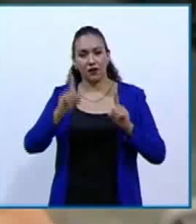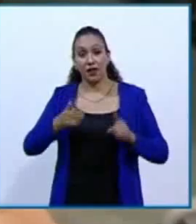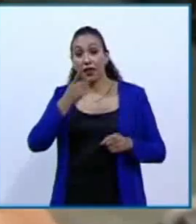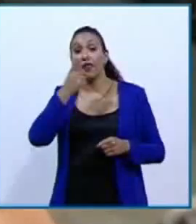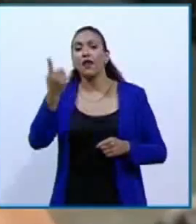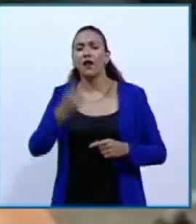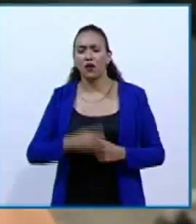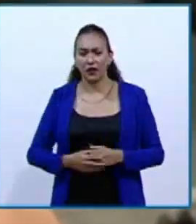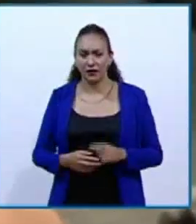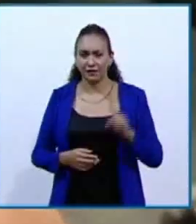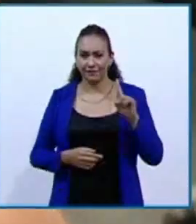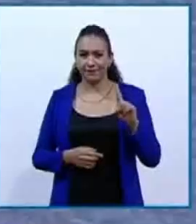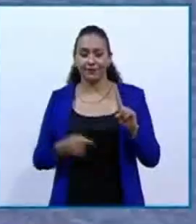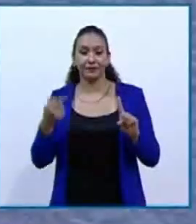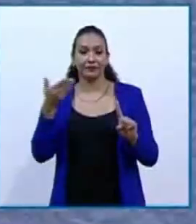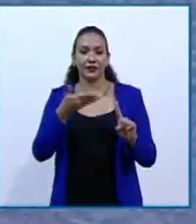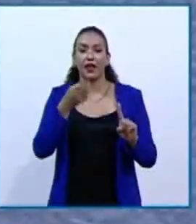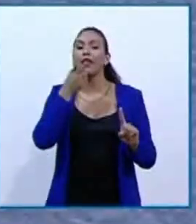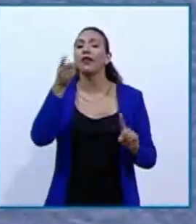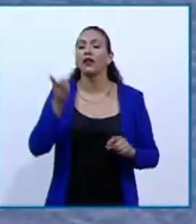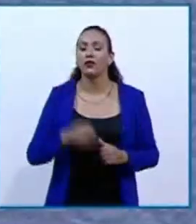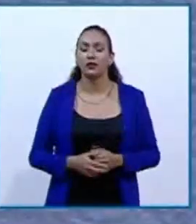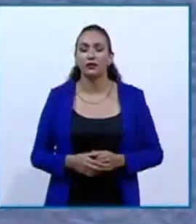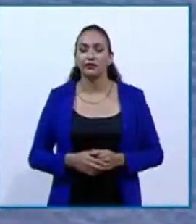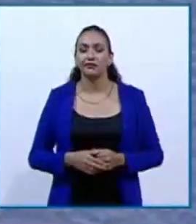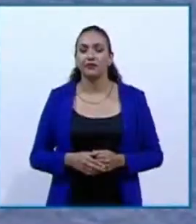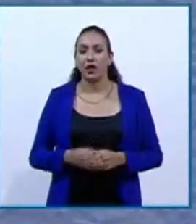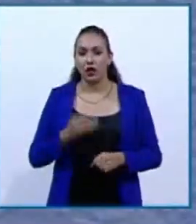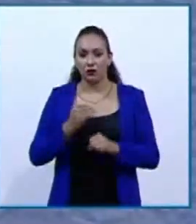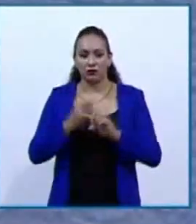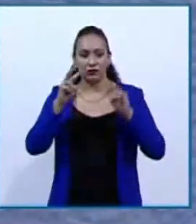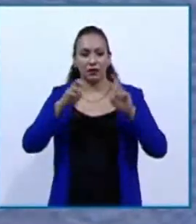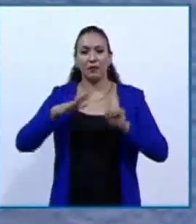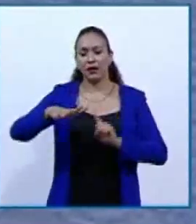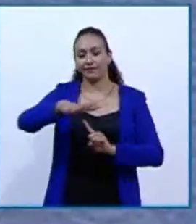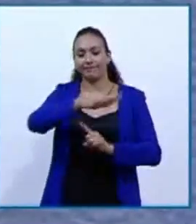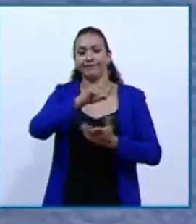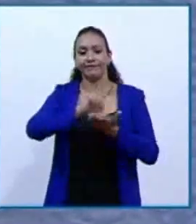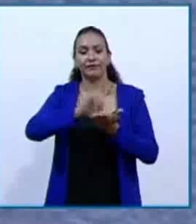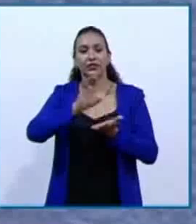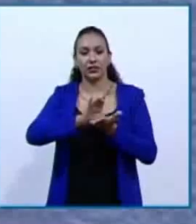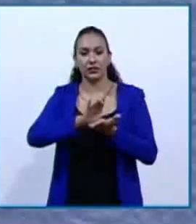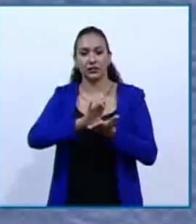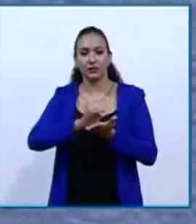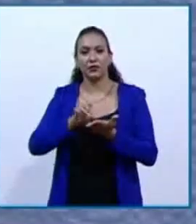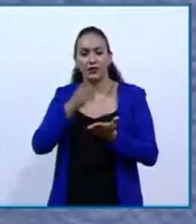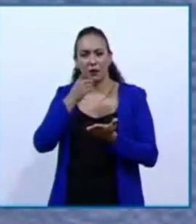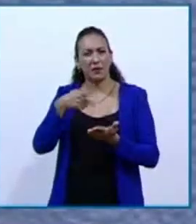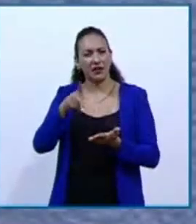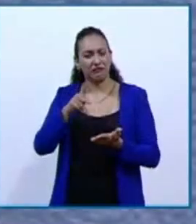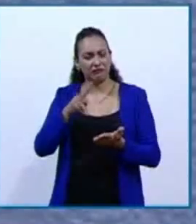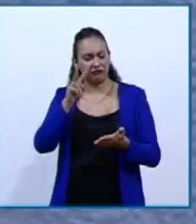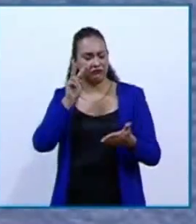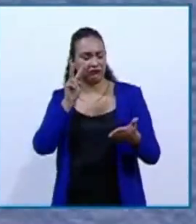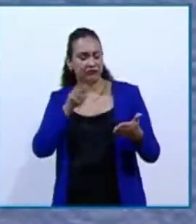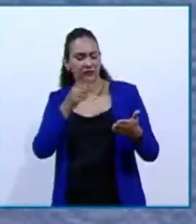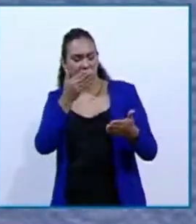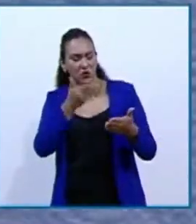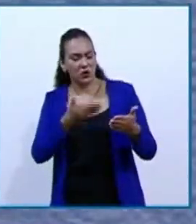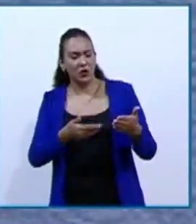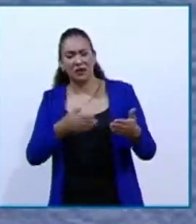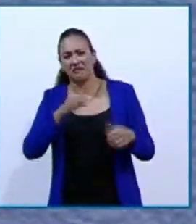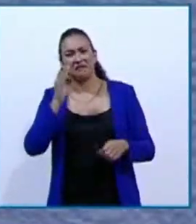tema, que se habla del modelo social de personas con discapacidad, pero que aún falta mucho para